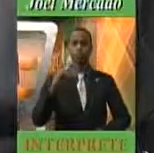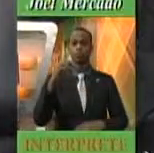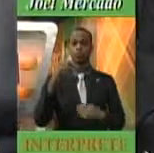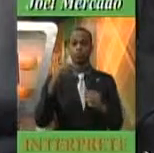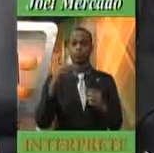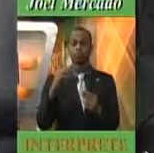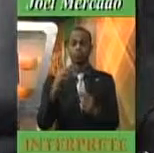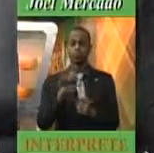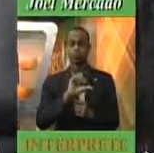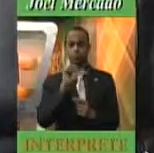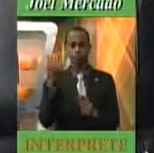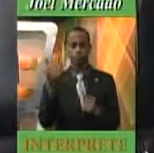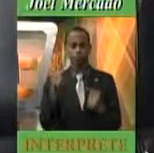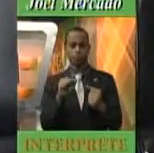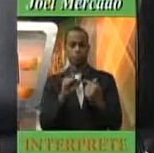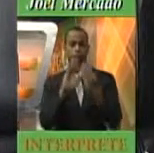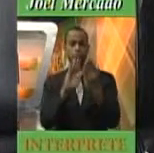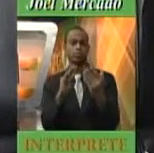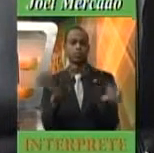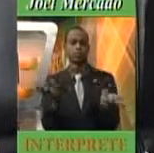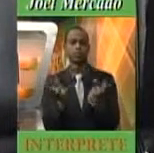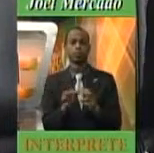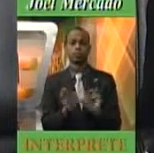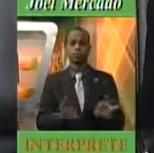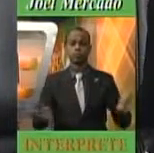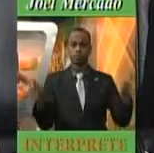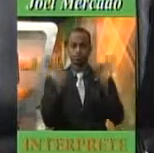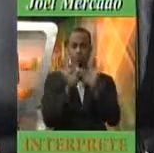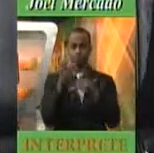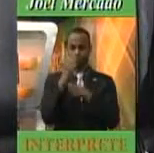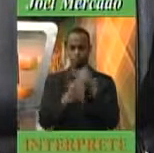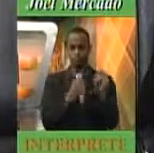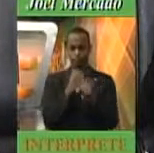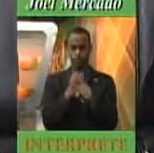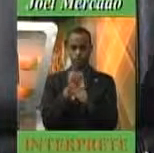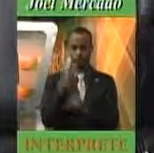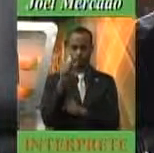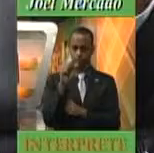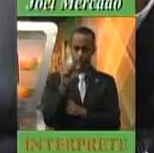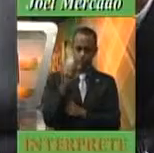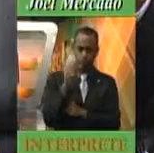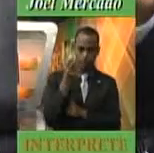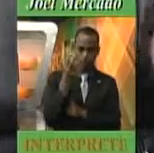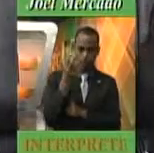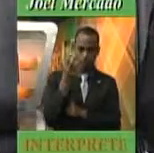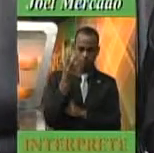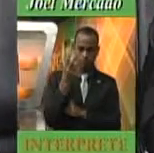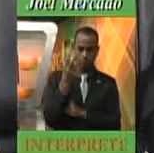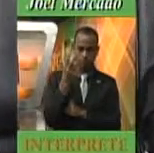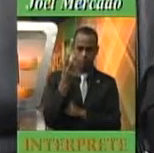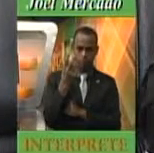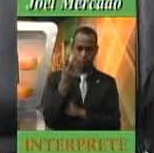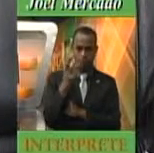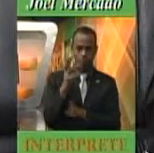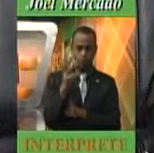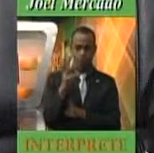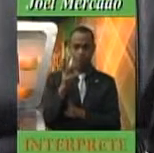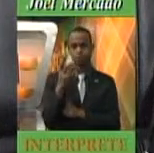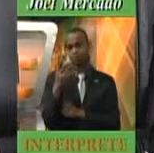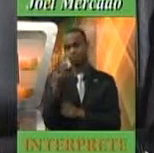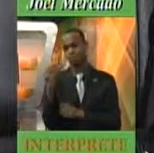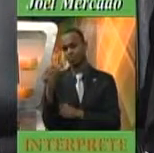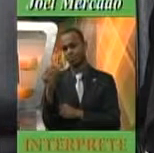reto. Otro reto que nosotros tenemos muy, muy importante para el 16, 17, estimamos, es ya una